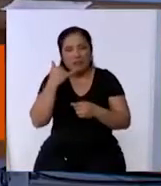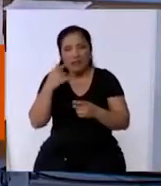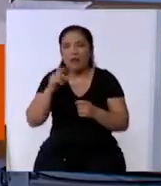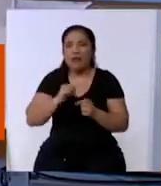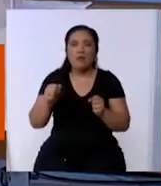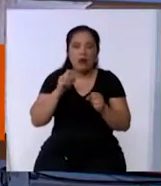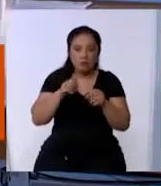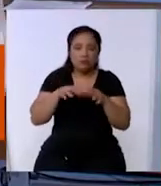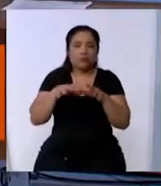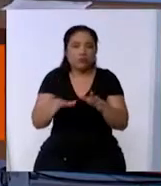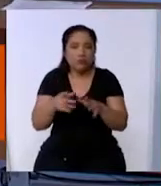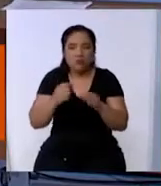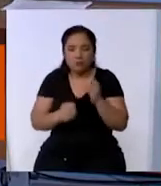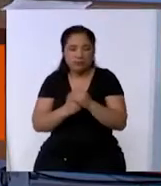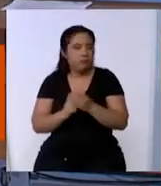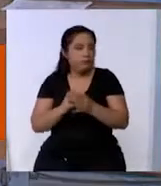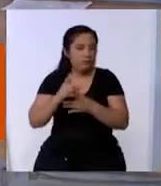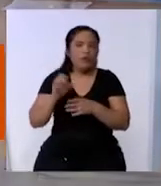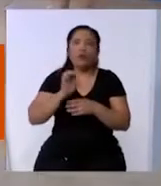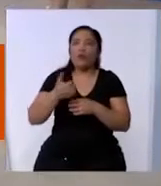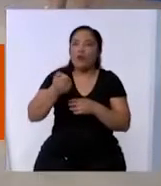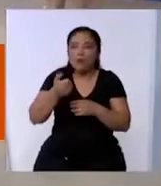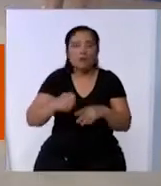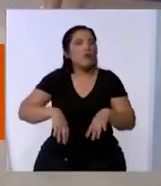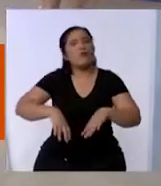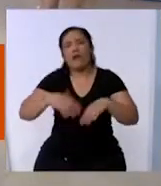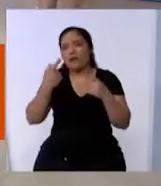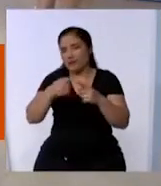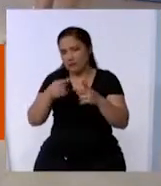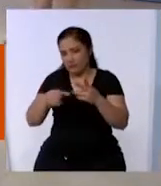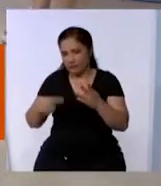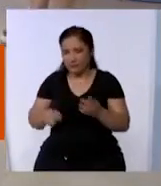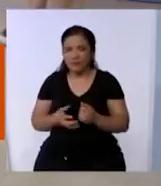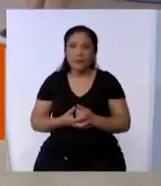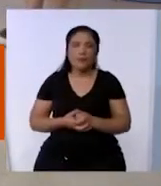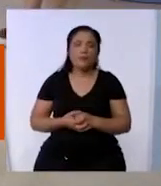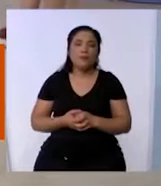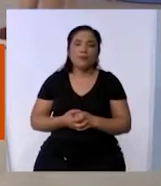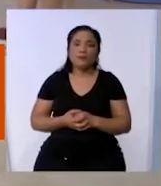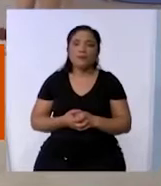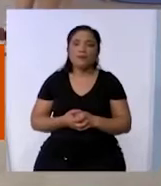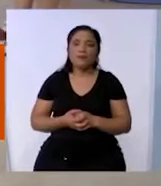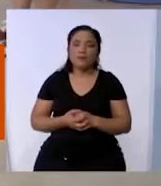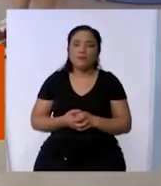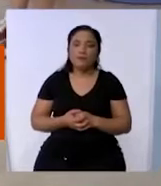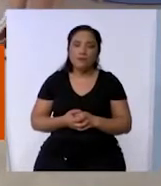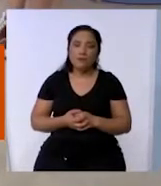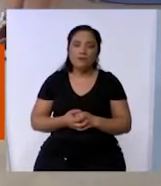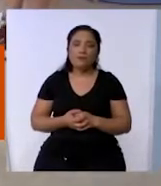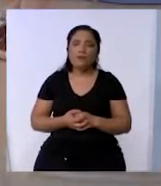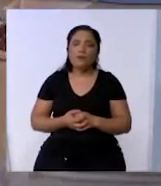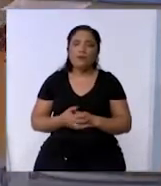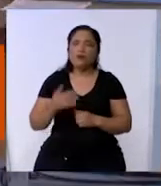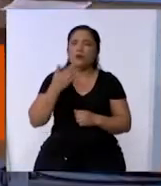¿verdad? Usamos este tipo de cosas. Exactamente. Según su naturaleza, la corriente eléctrica puede ser de varios